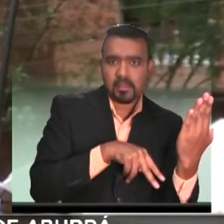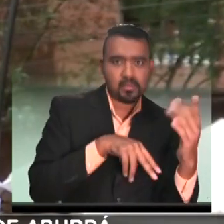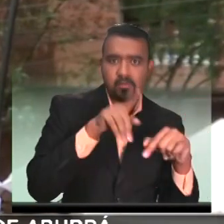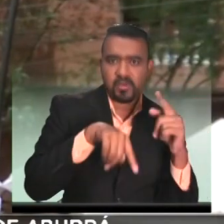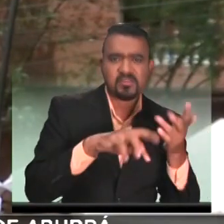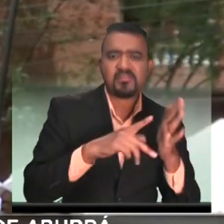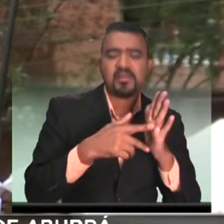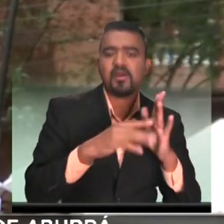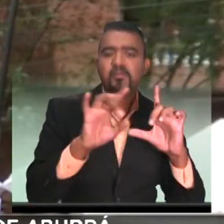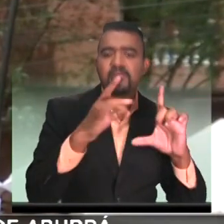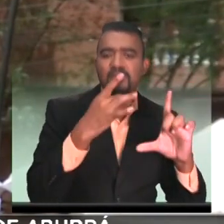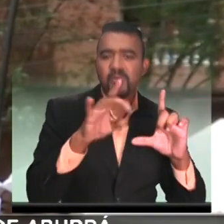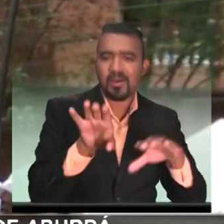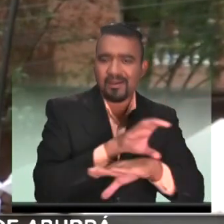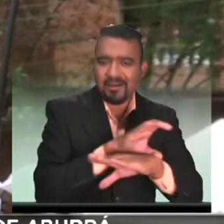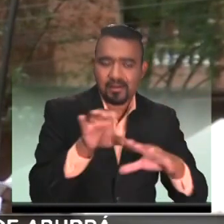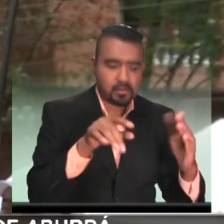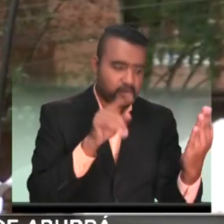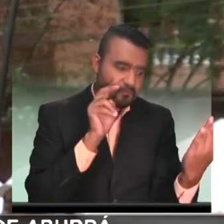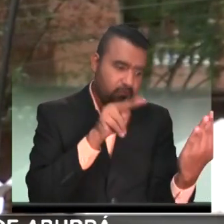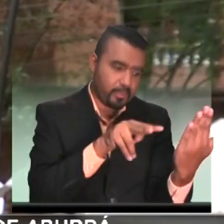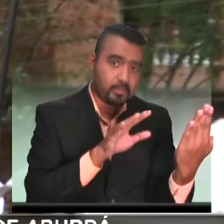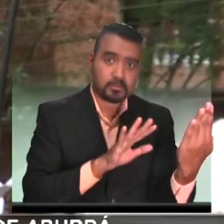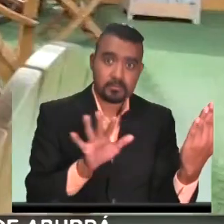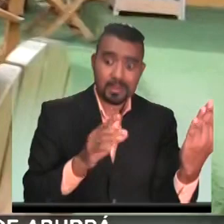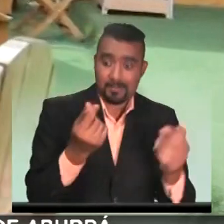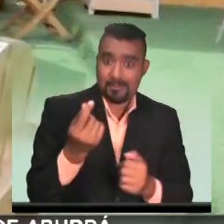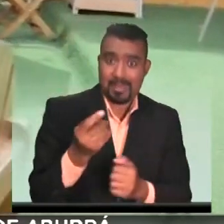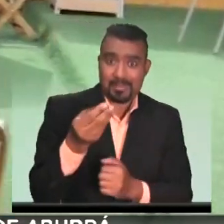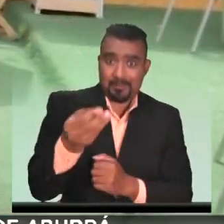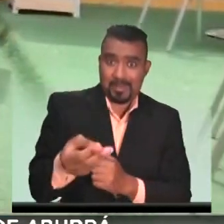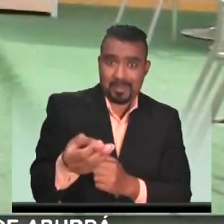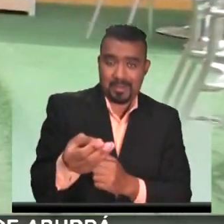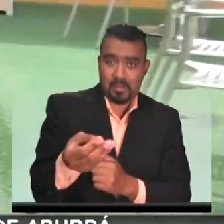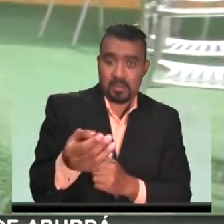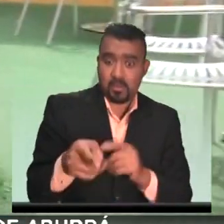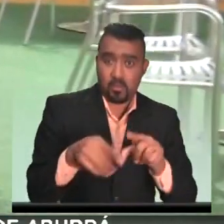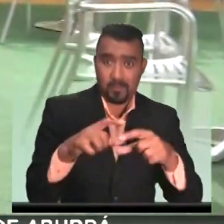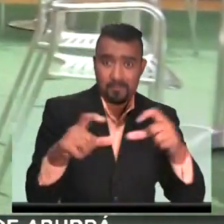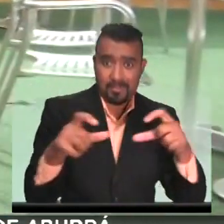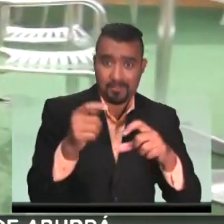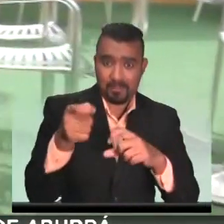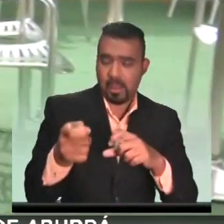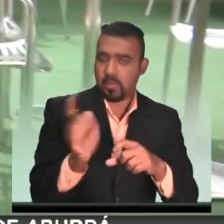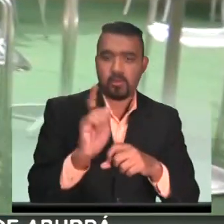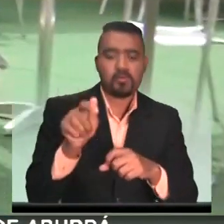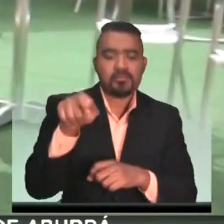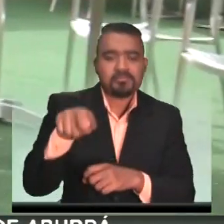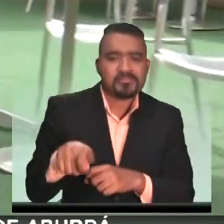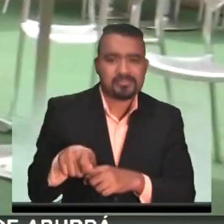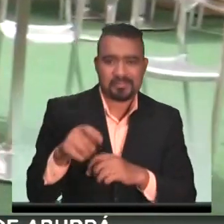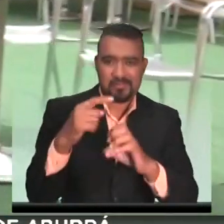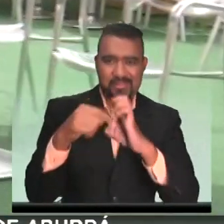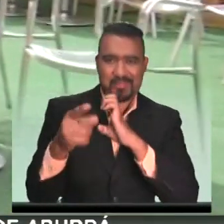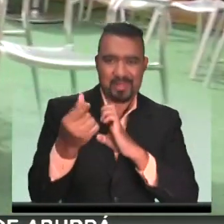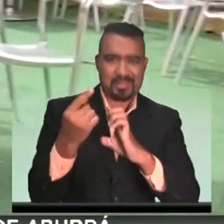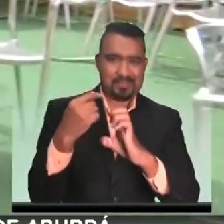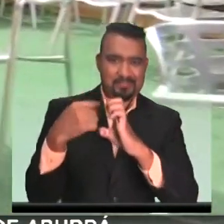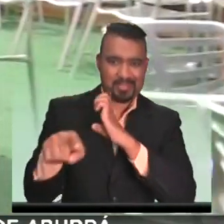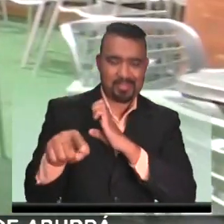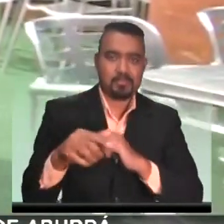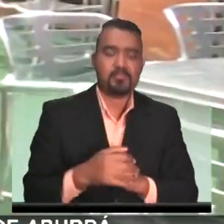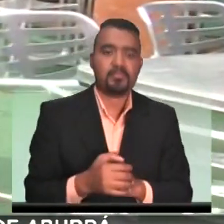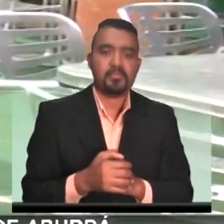electrónico y no un pago en dinero en el restaurante. Los comerciantes del sector gastronómico de Medellín le solicitaron al alcalde